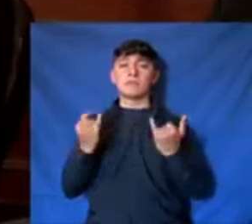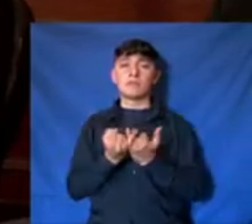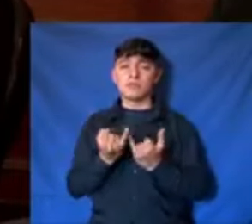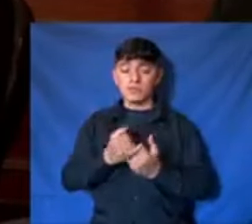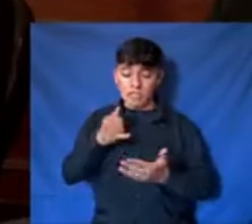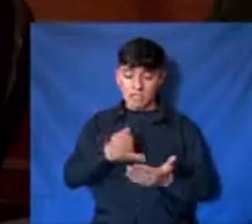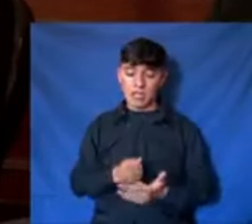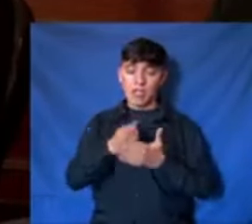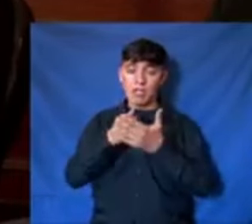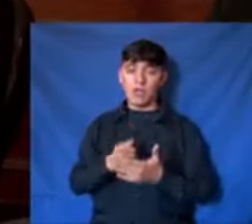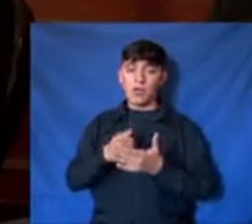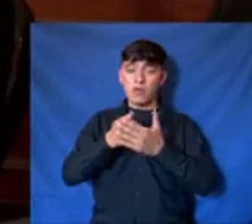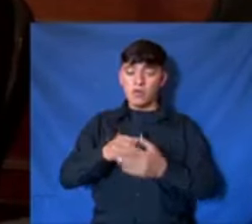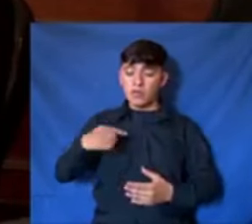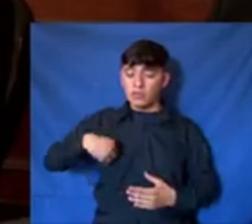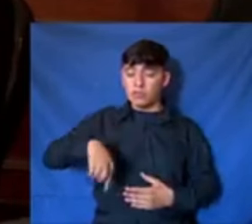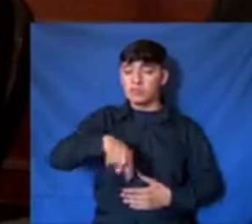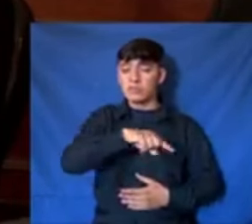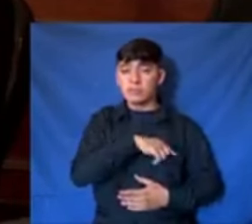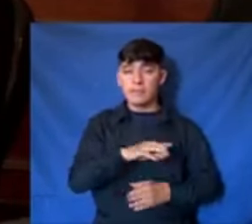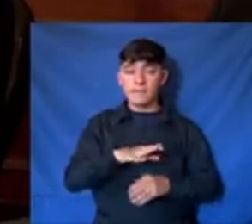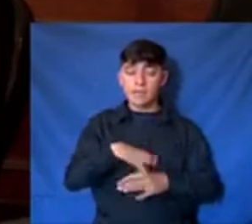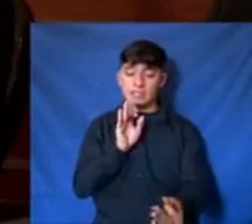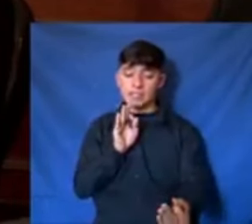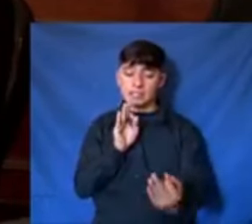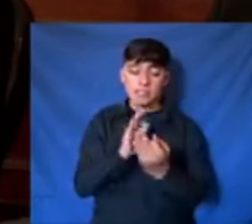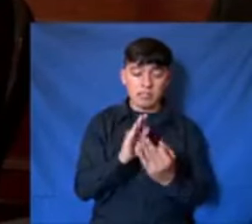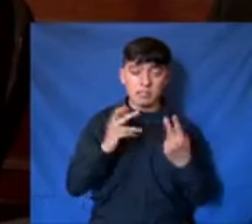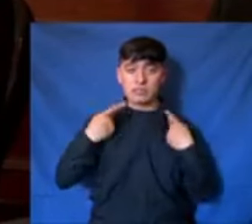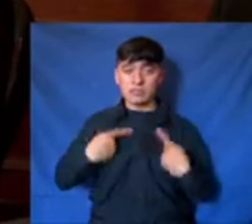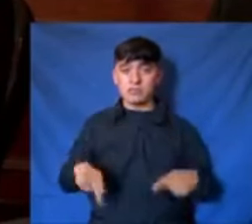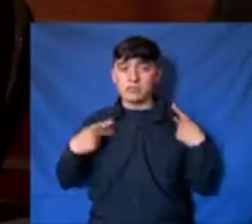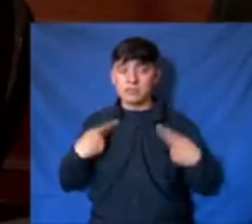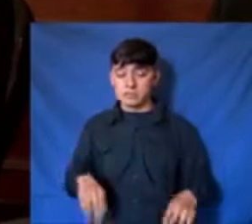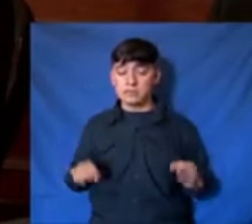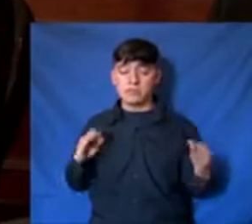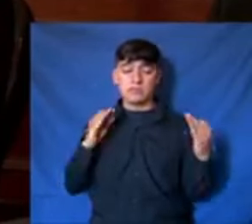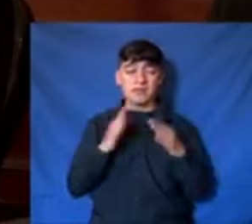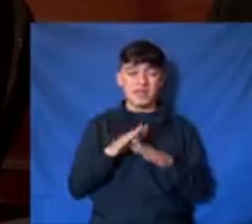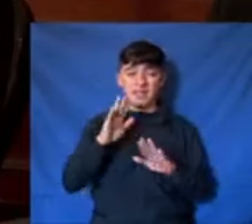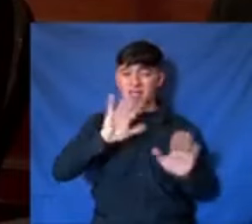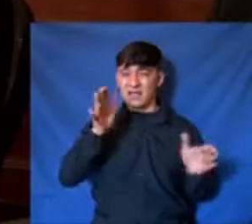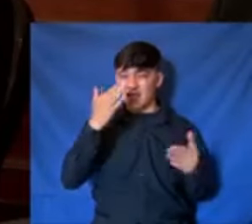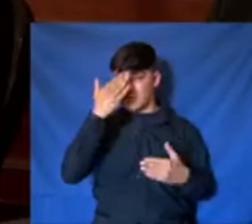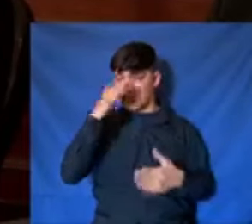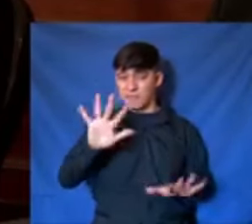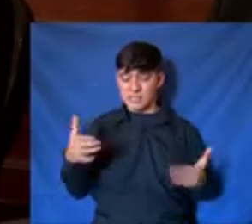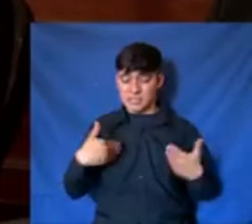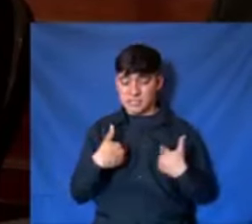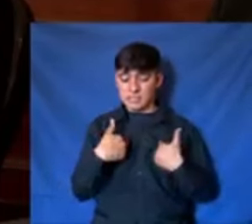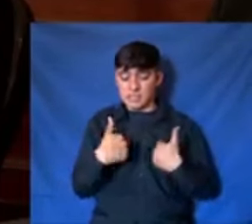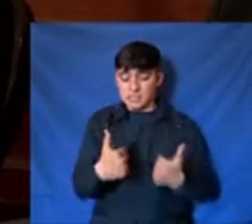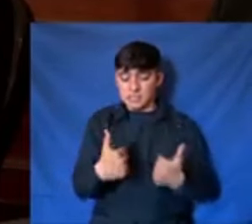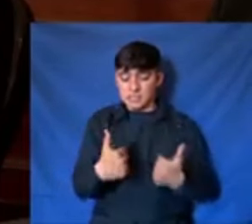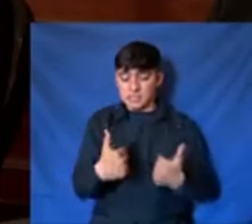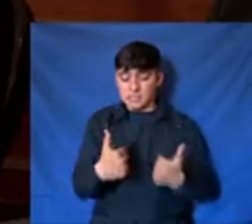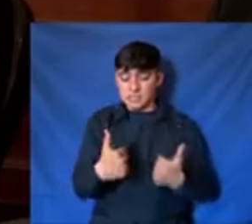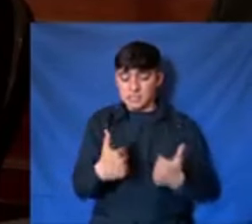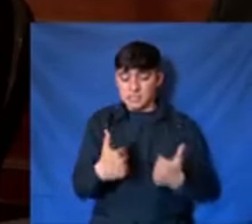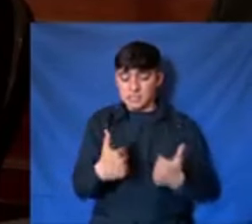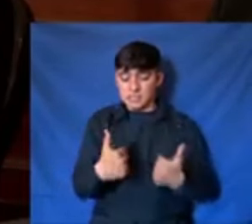ayuntamientos, las instancias de gobierno más cercanas a la ciudadanía. Somos quienes mejor comprendemos las necesidades y las prioridades locales.